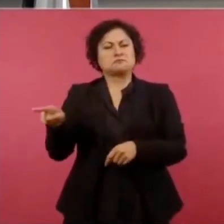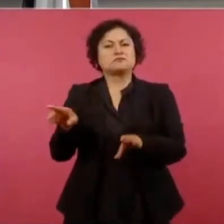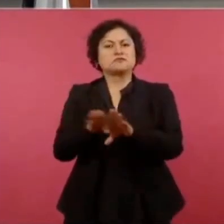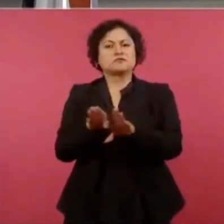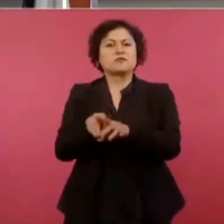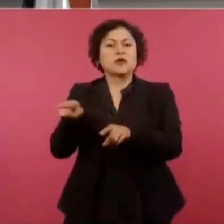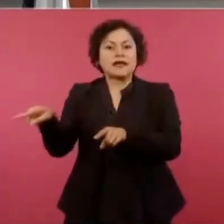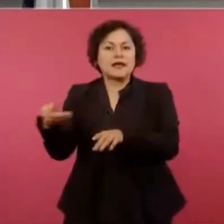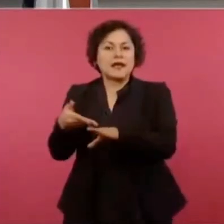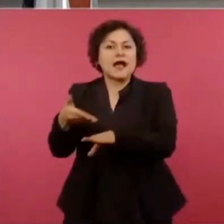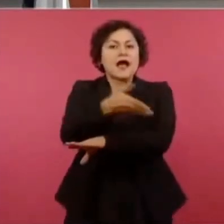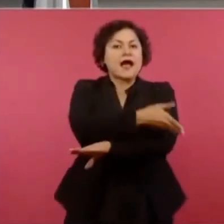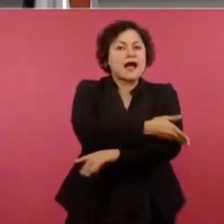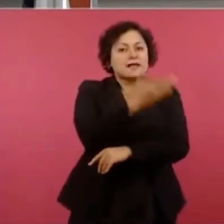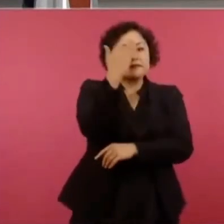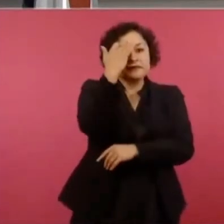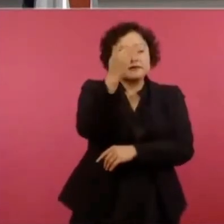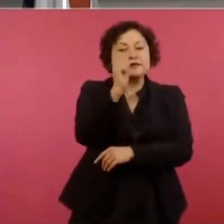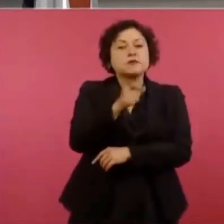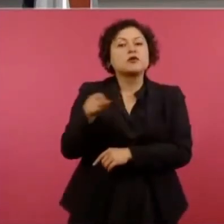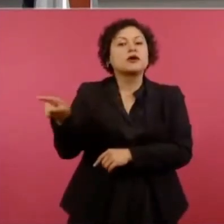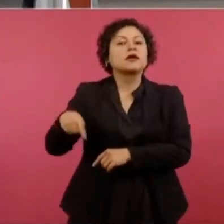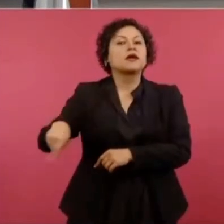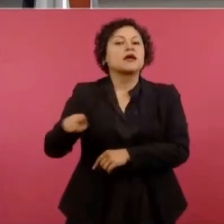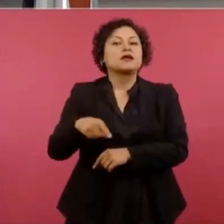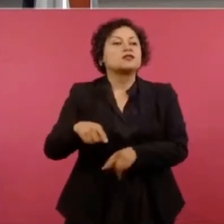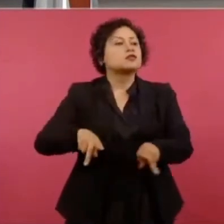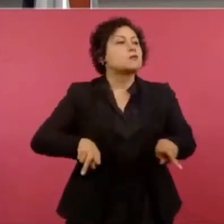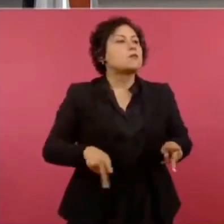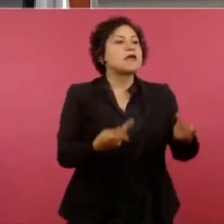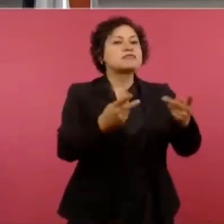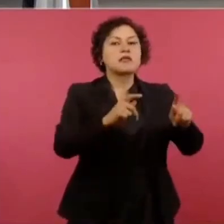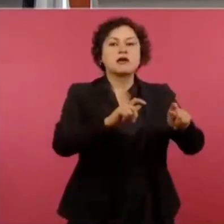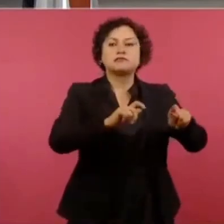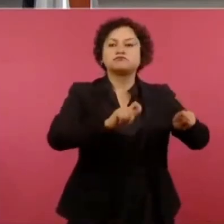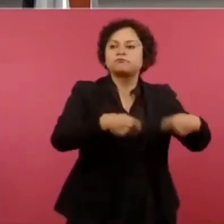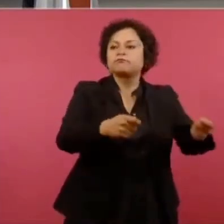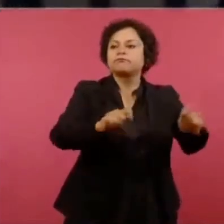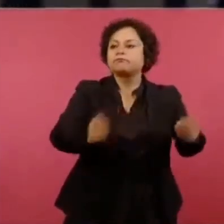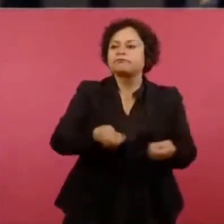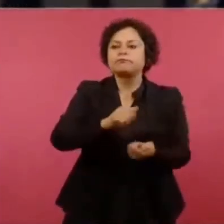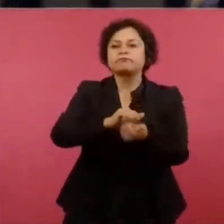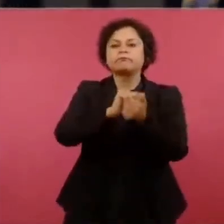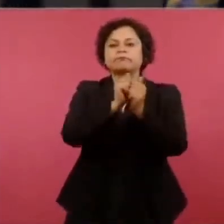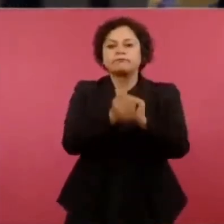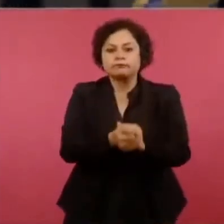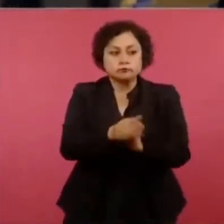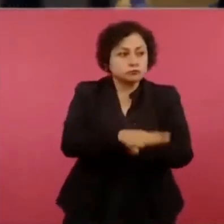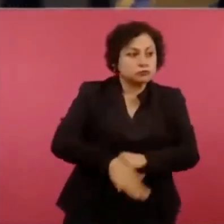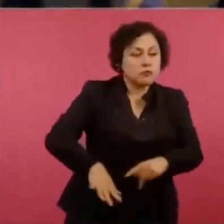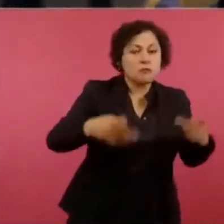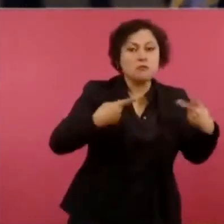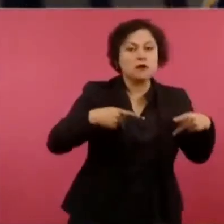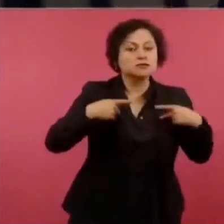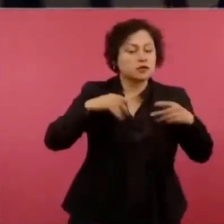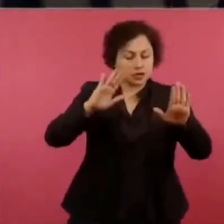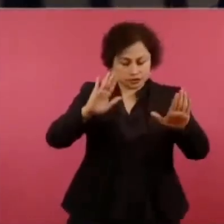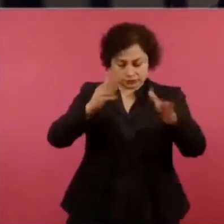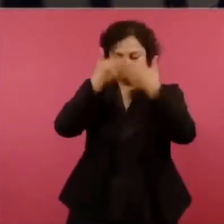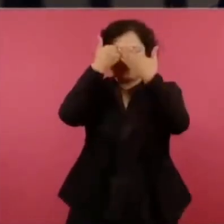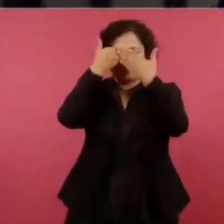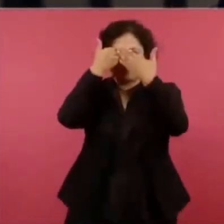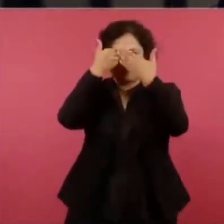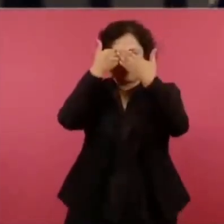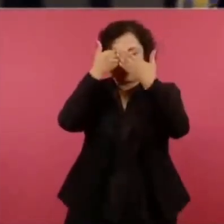vendieron todo hasta las reservas de petróleo, el pueblo no veía nada. Y ahora el pueblo